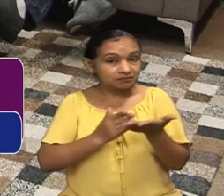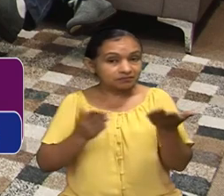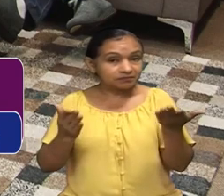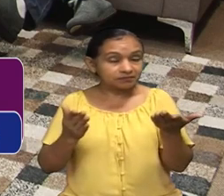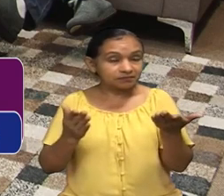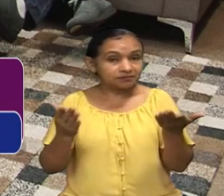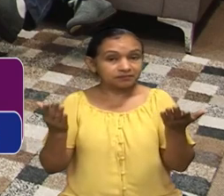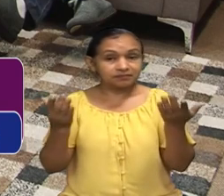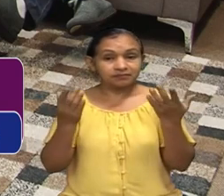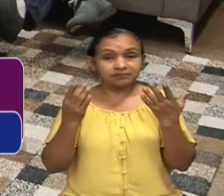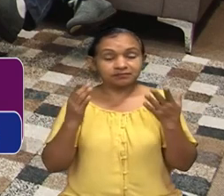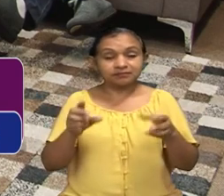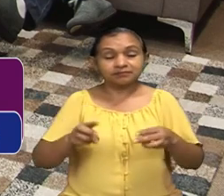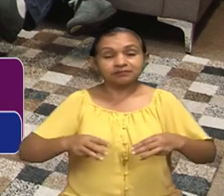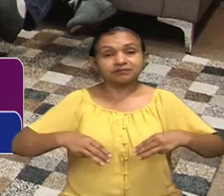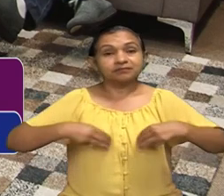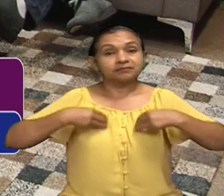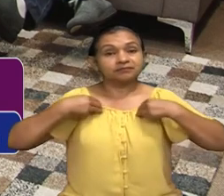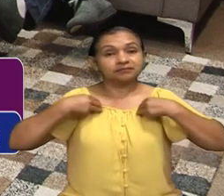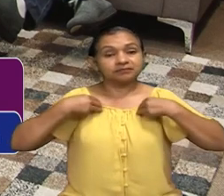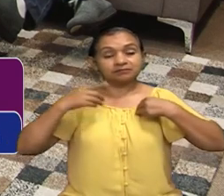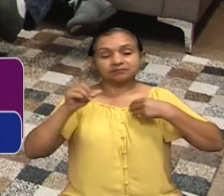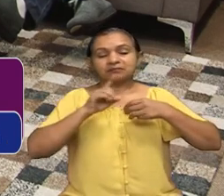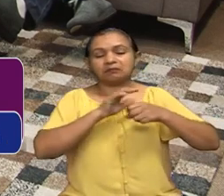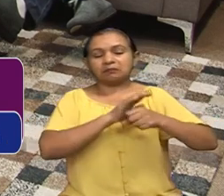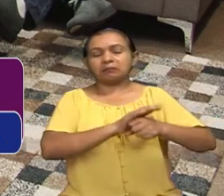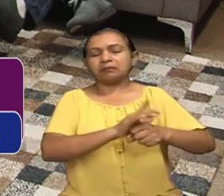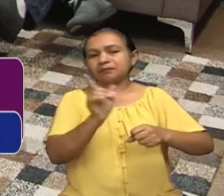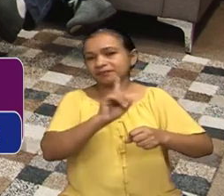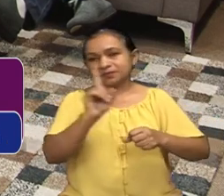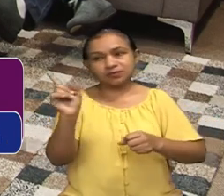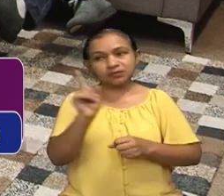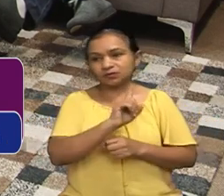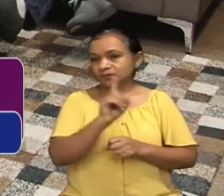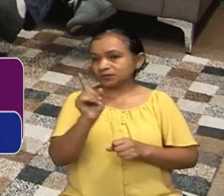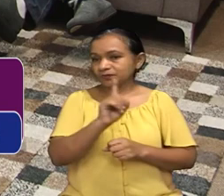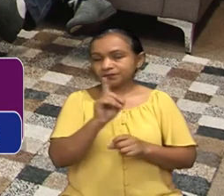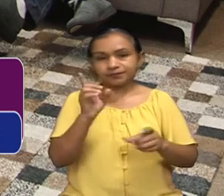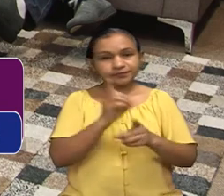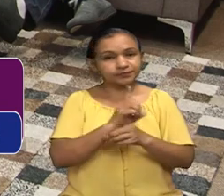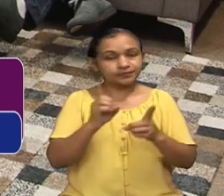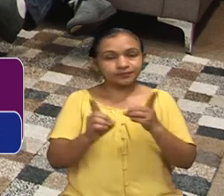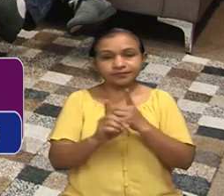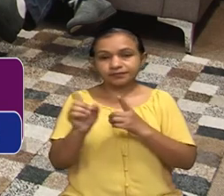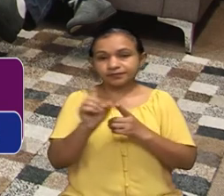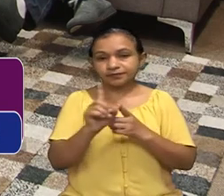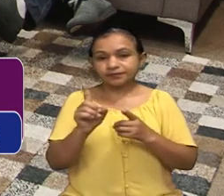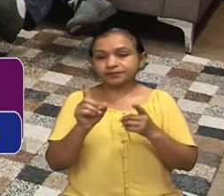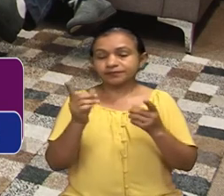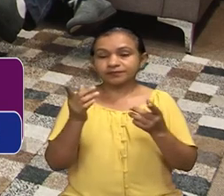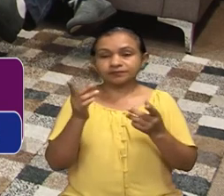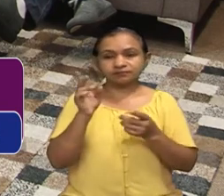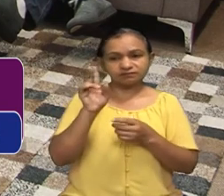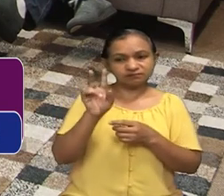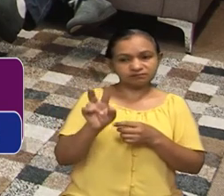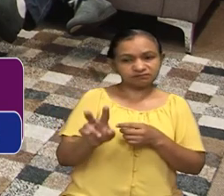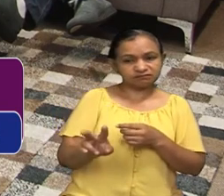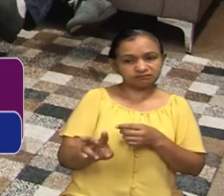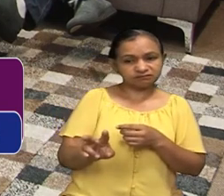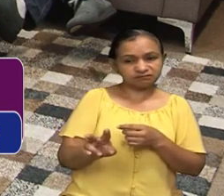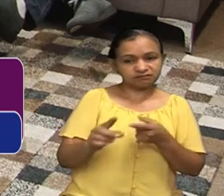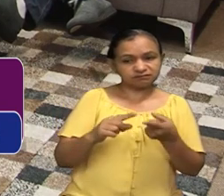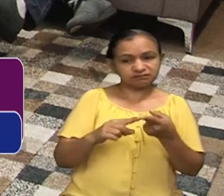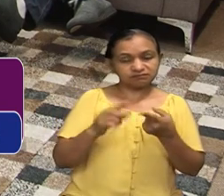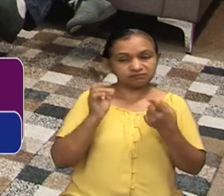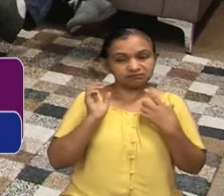ciertos procedimientos modernos, no deben de ser discriminados. No deben de ser discriminados por la apariencia, por su